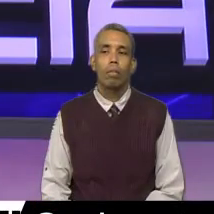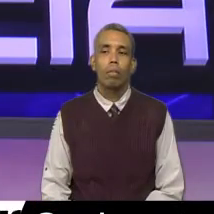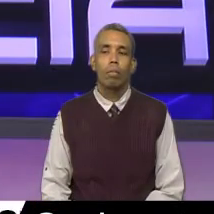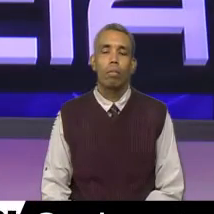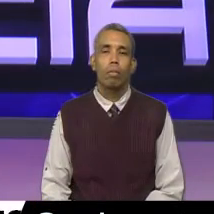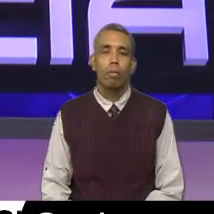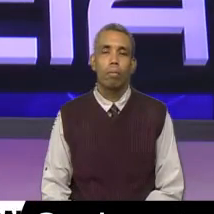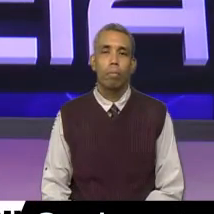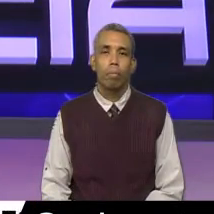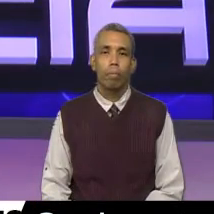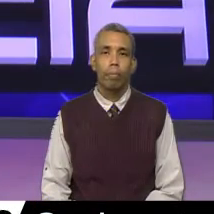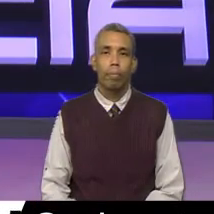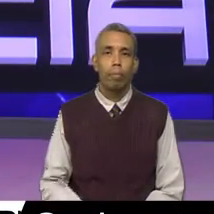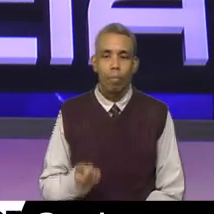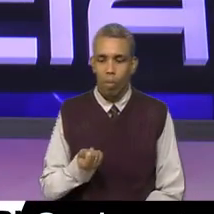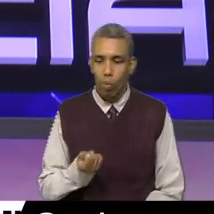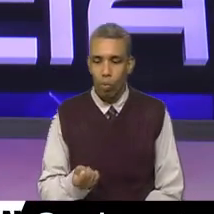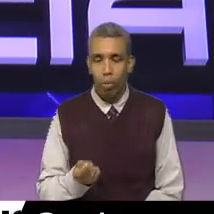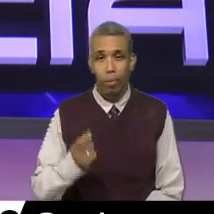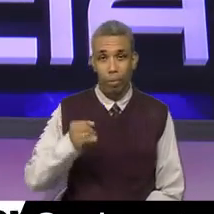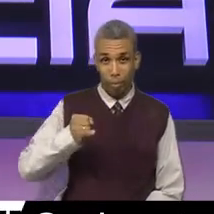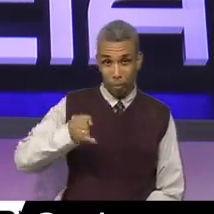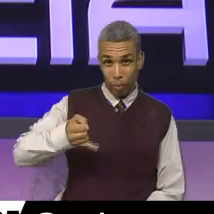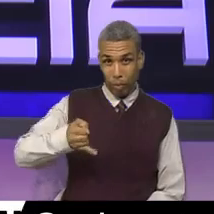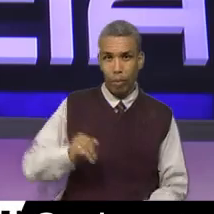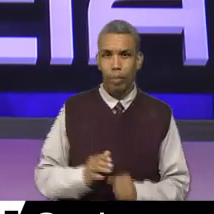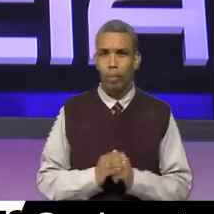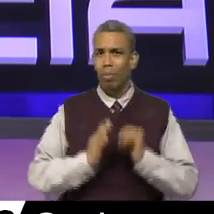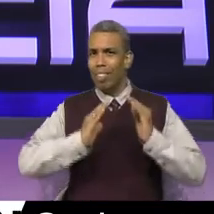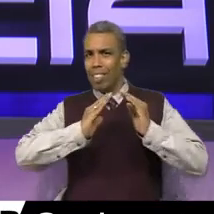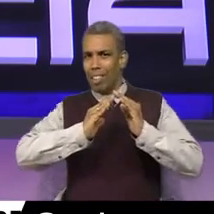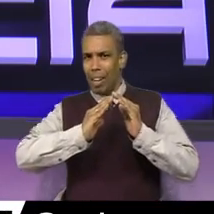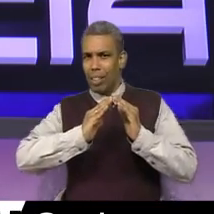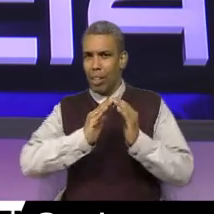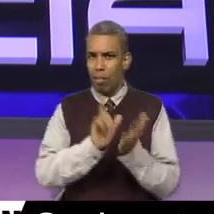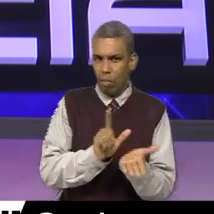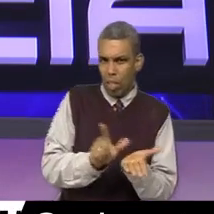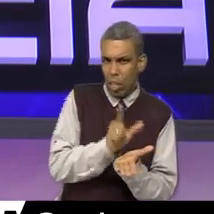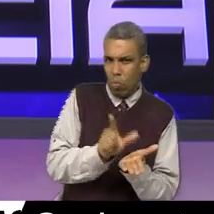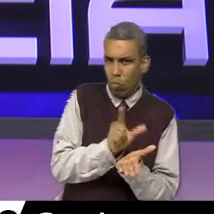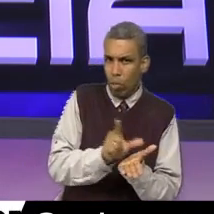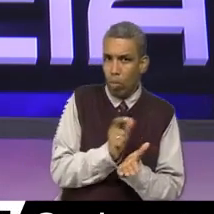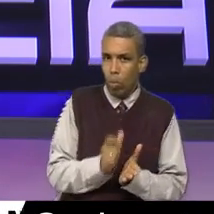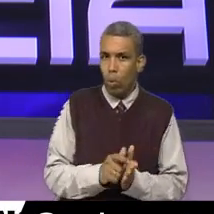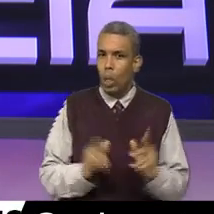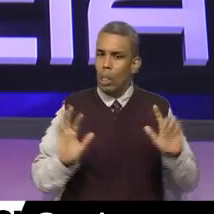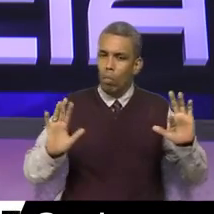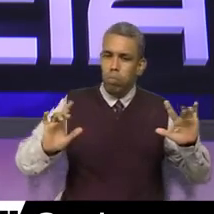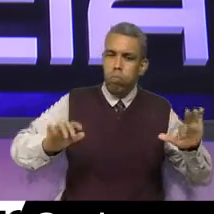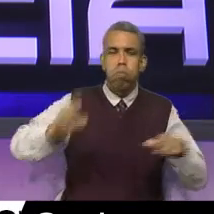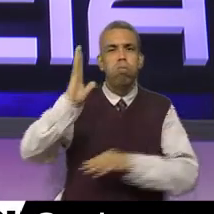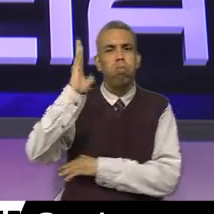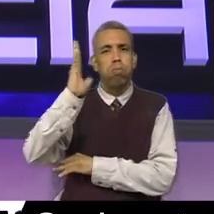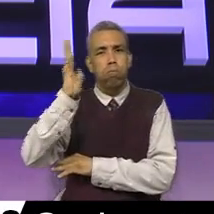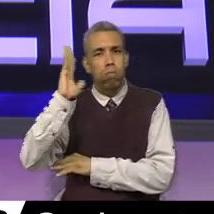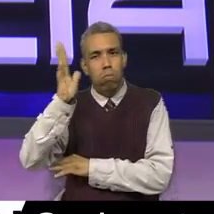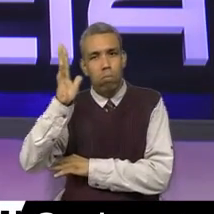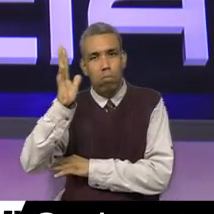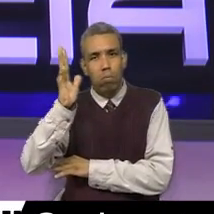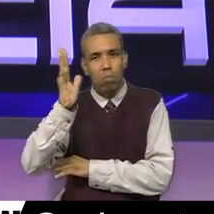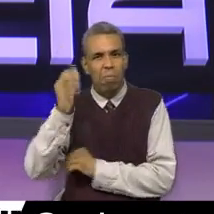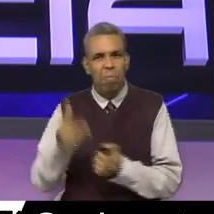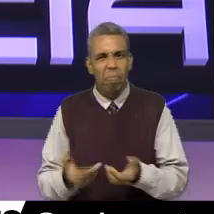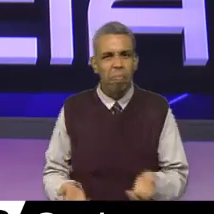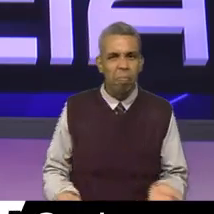Para el próximo jueves hay prevista en la Casa del Libro de Barranca Bermeja conferencia organizada por la Corporación Salsa al